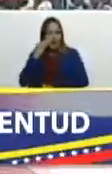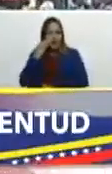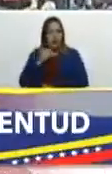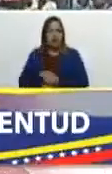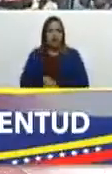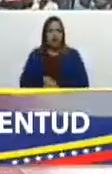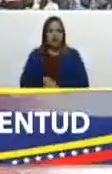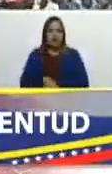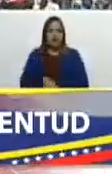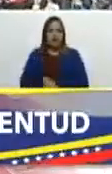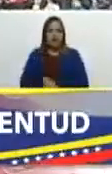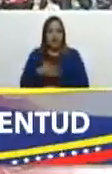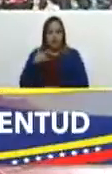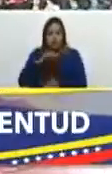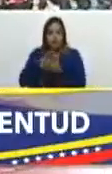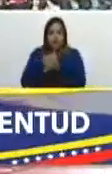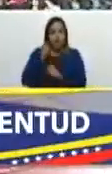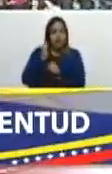transportista.